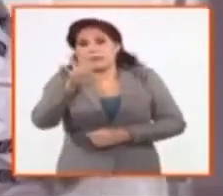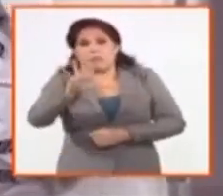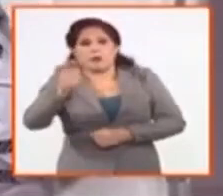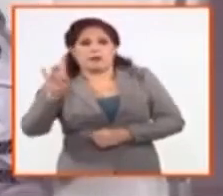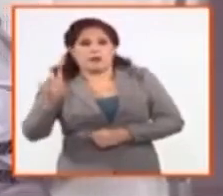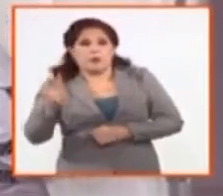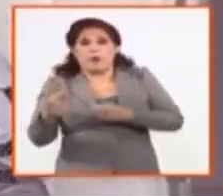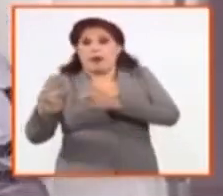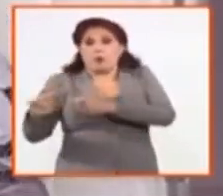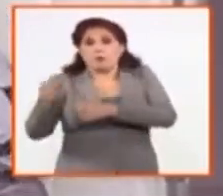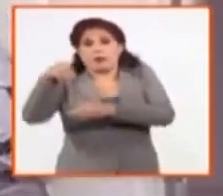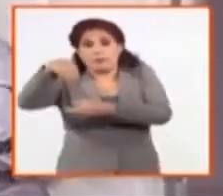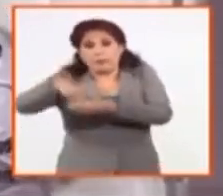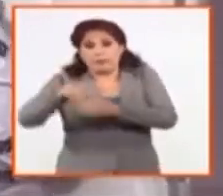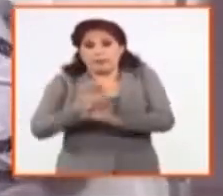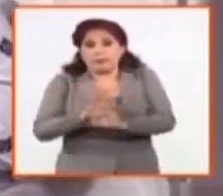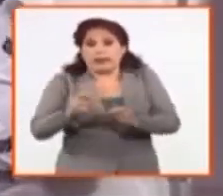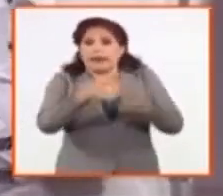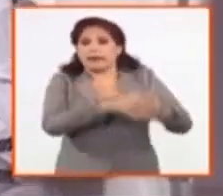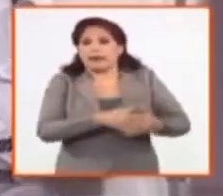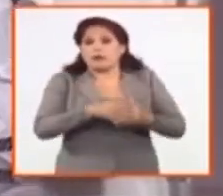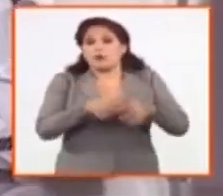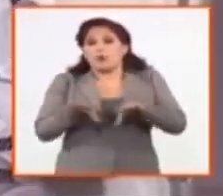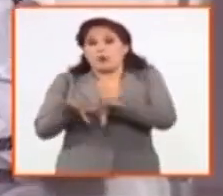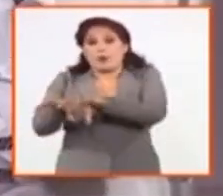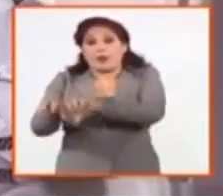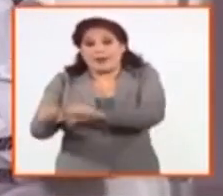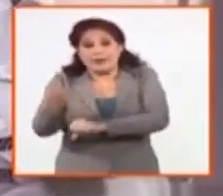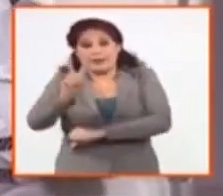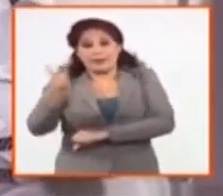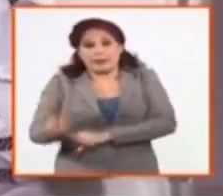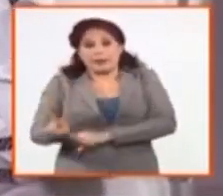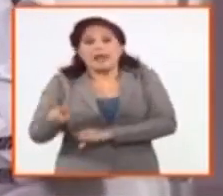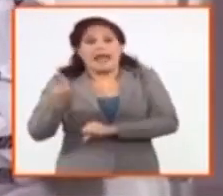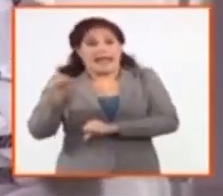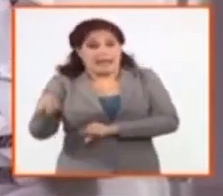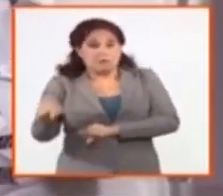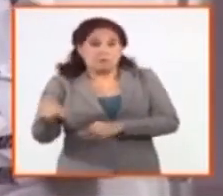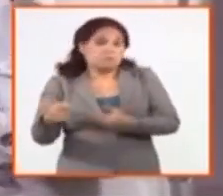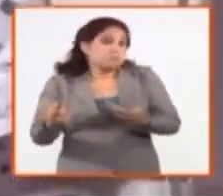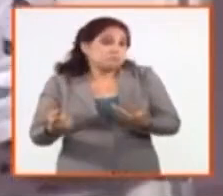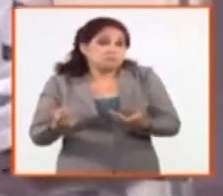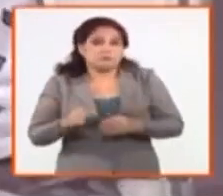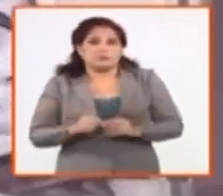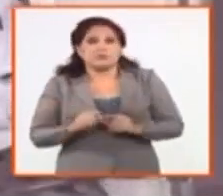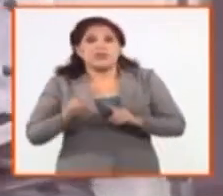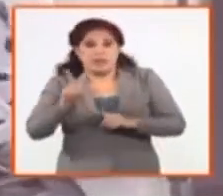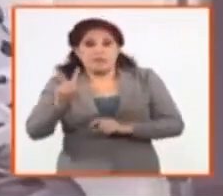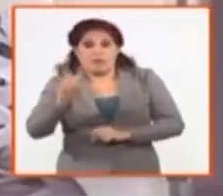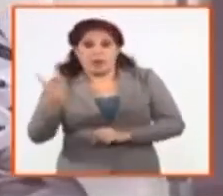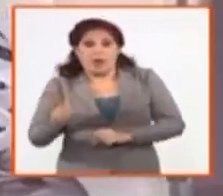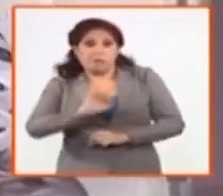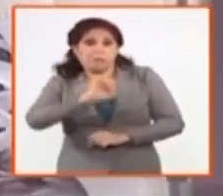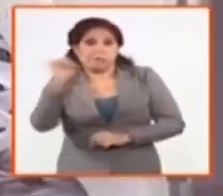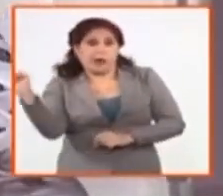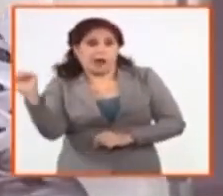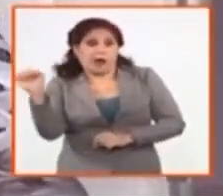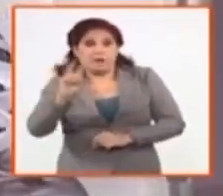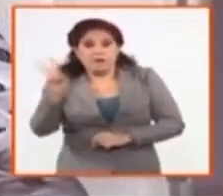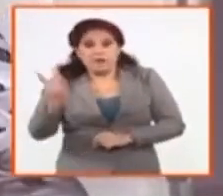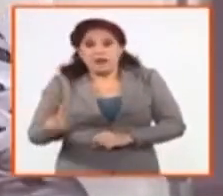guerra local, que es donde Estados Unidos entra completamente, y después la vietnamización. Y ese país logró